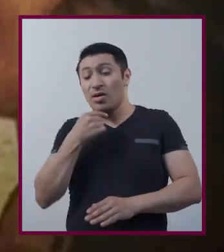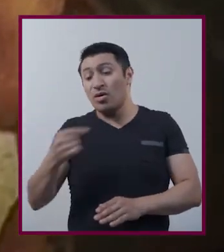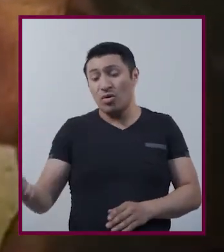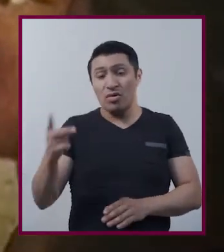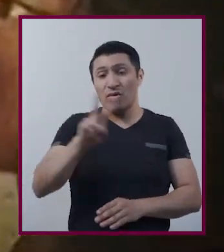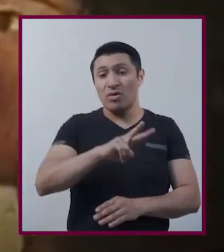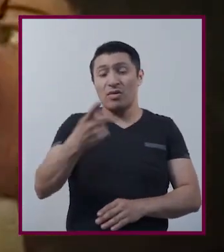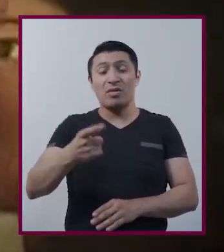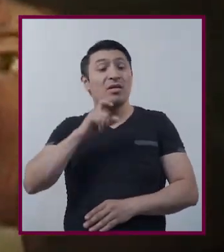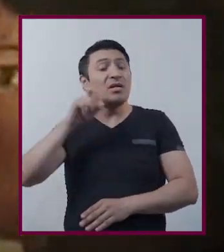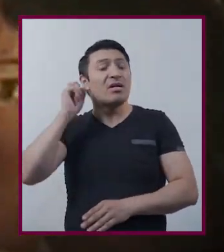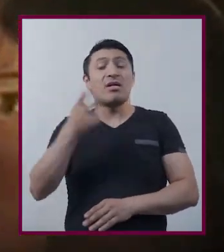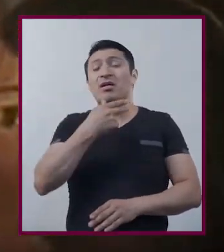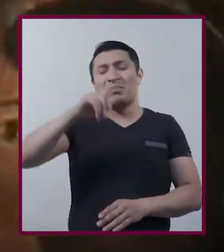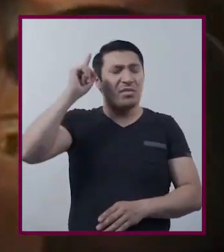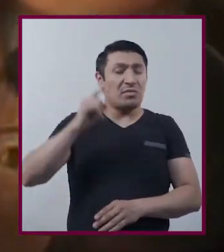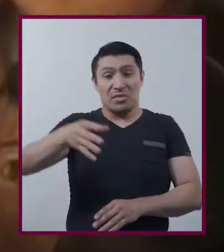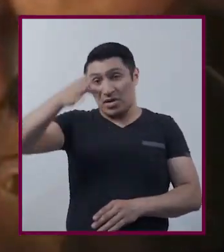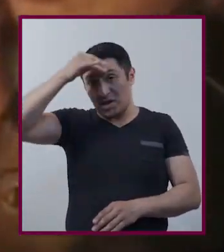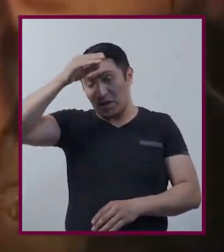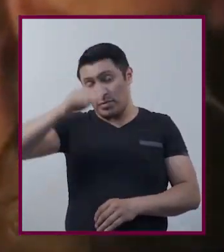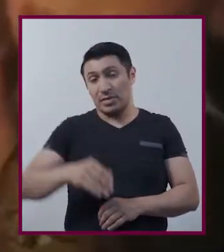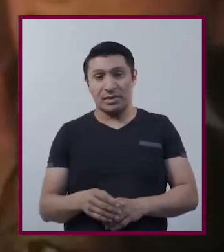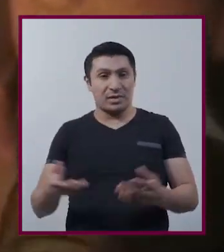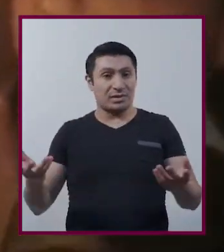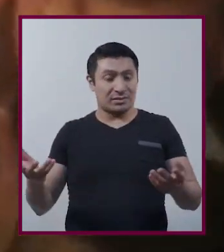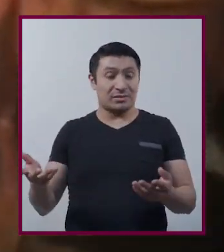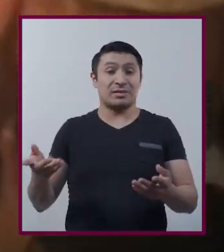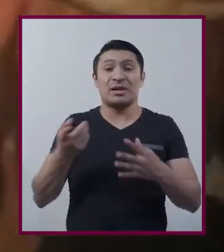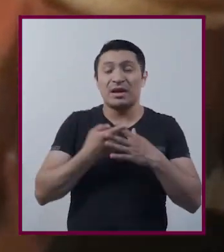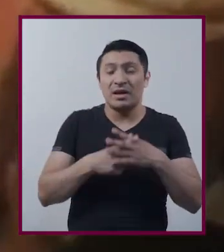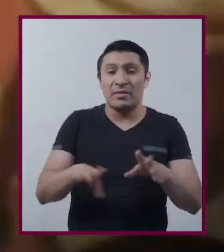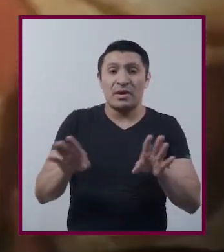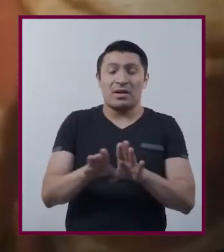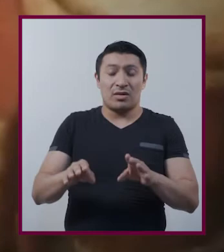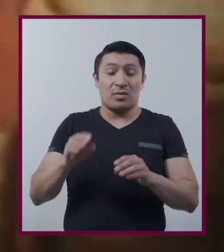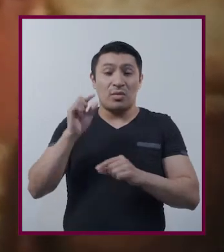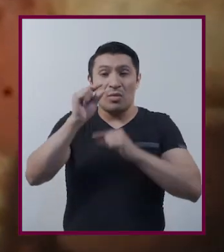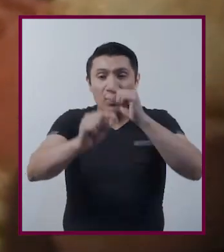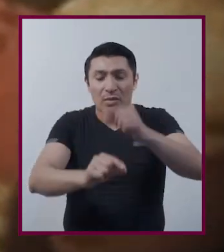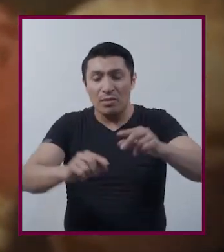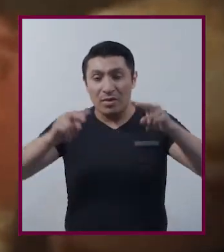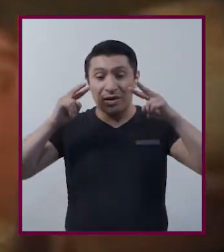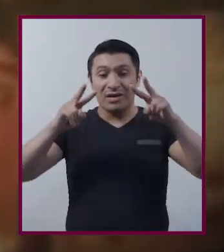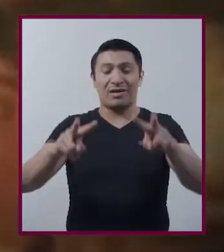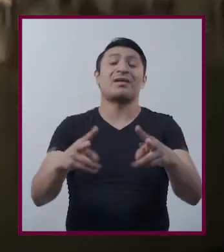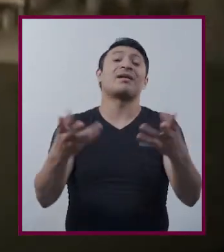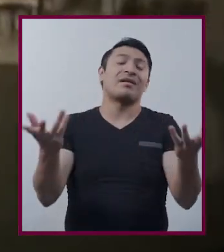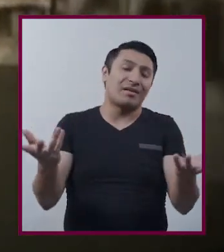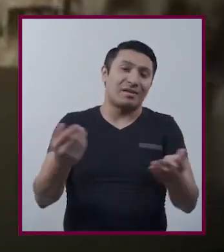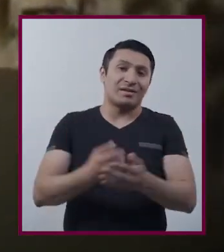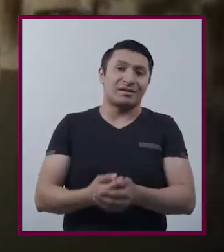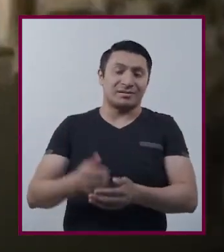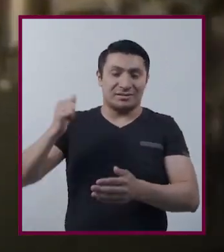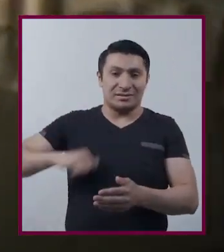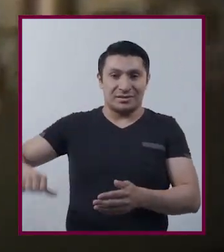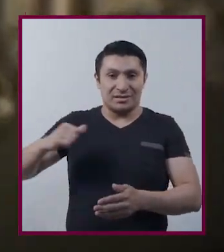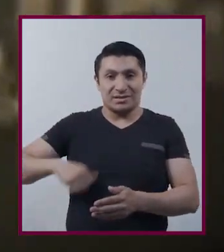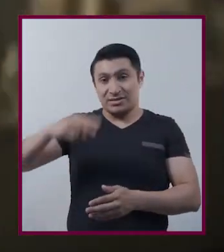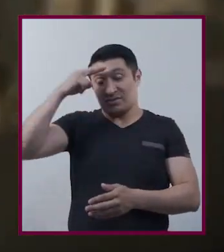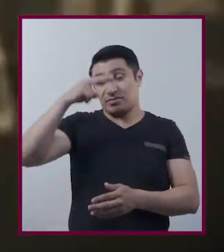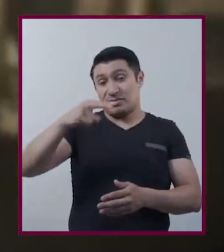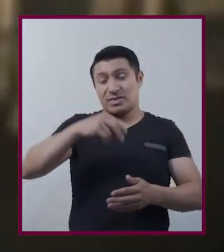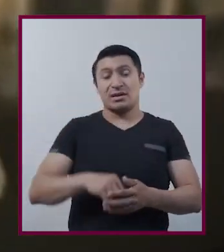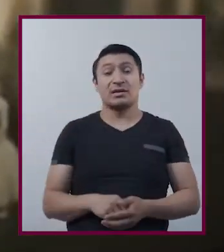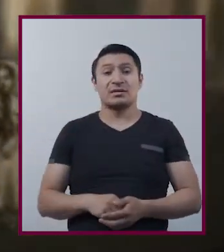de adultos y de niños de ambos sexos. ¿Cómo ves? ¿No te parece que comenzaban a ser visibles las clases menesterosas